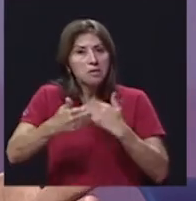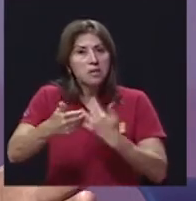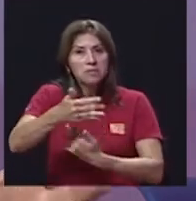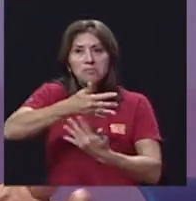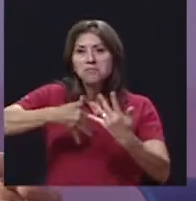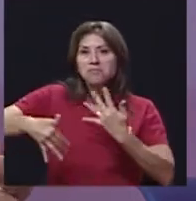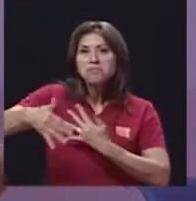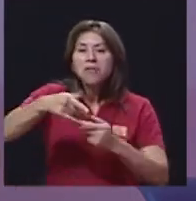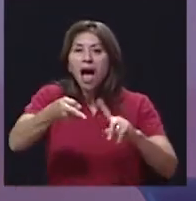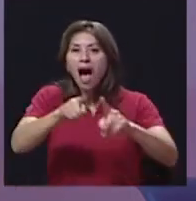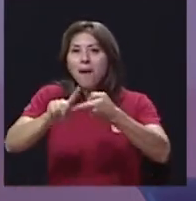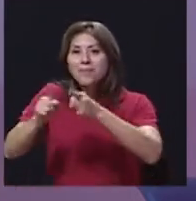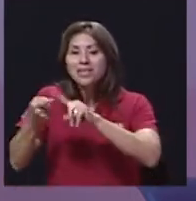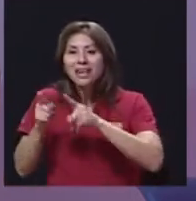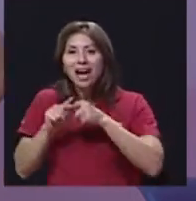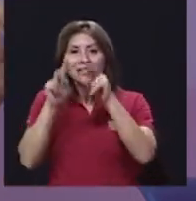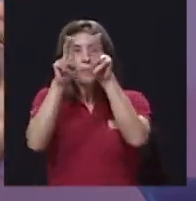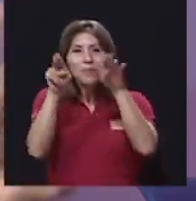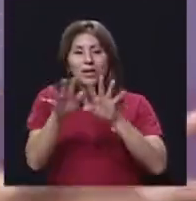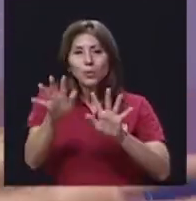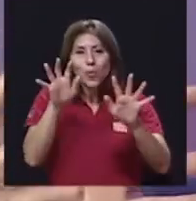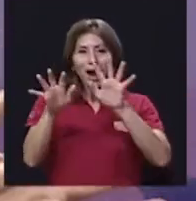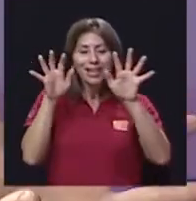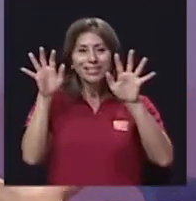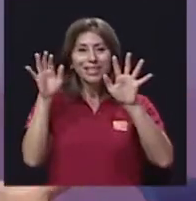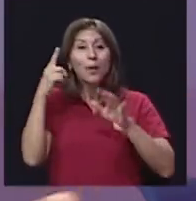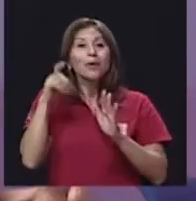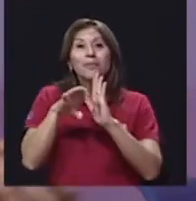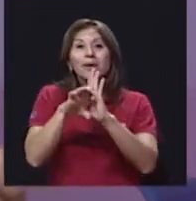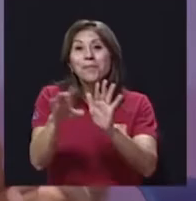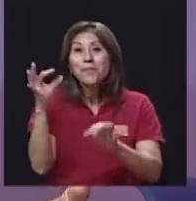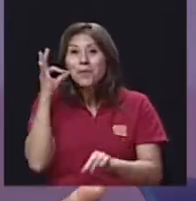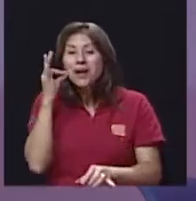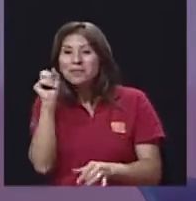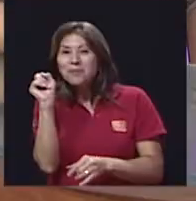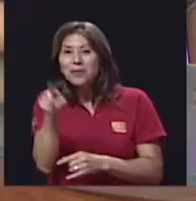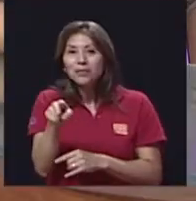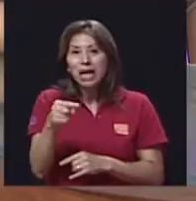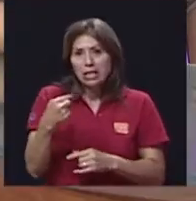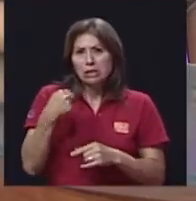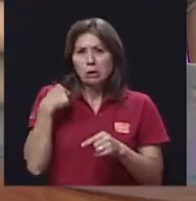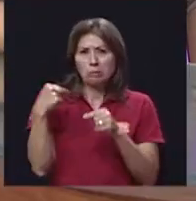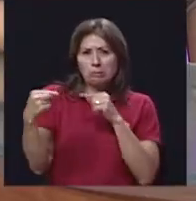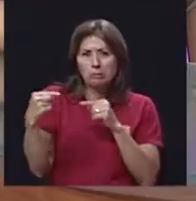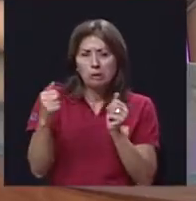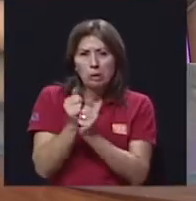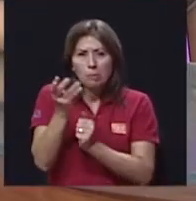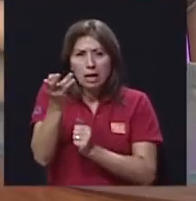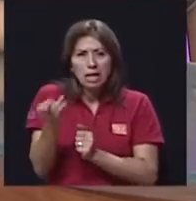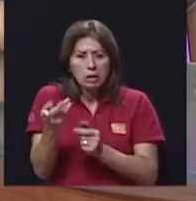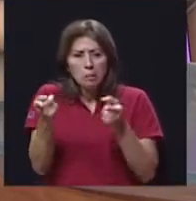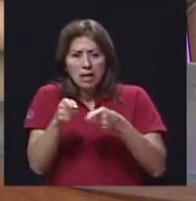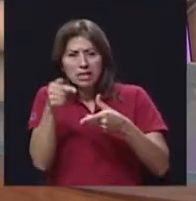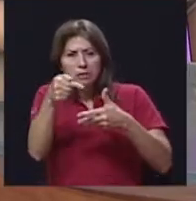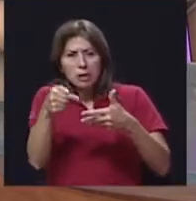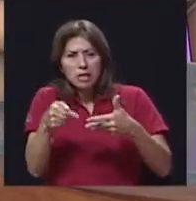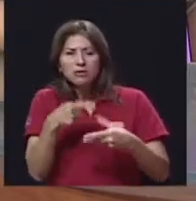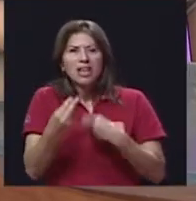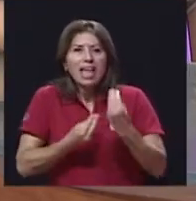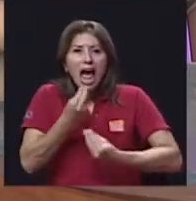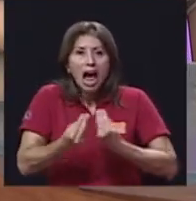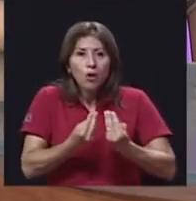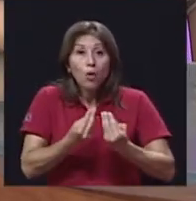virtuales porque ha habido consultas de me agarré con mi marido y pasa este que hago o de los desahogos que son muy frecuentes